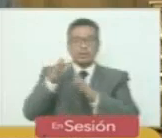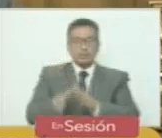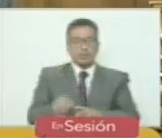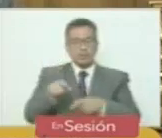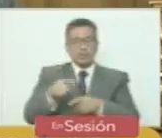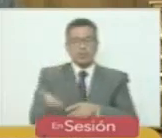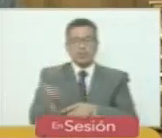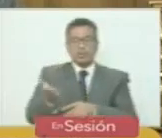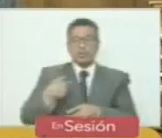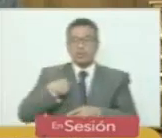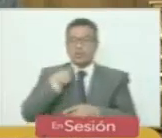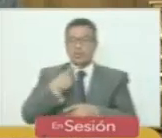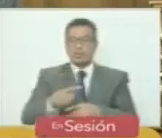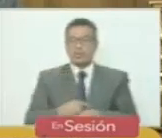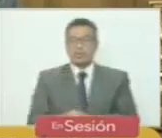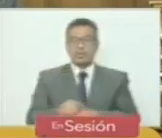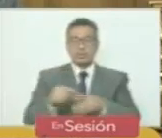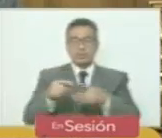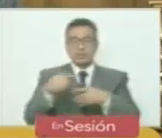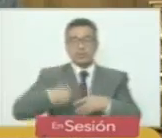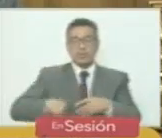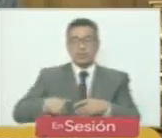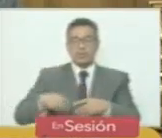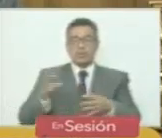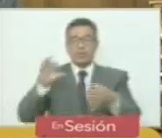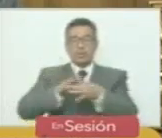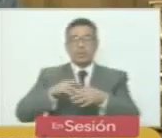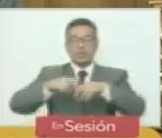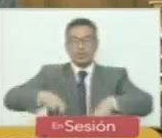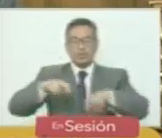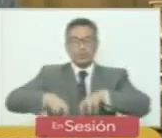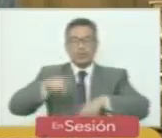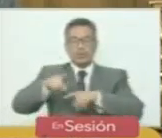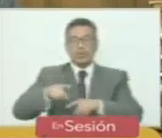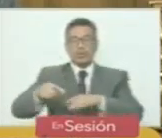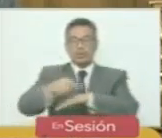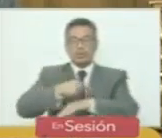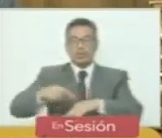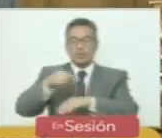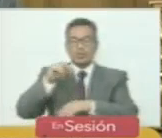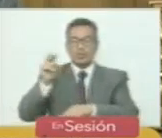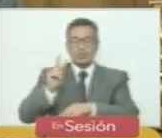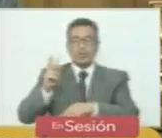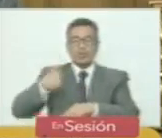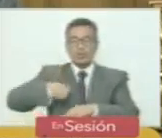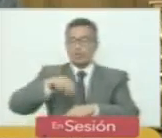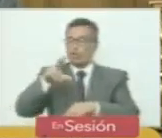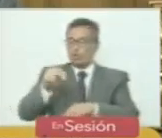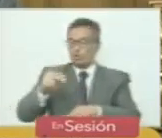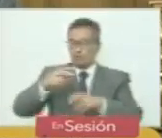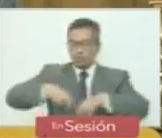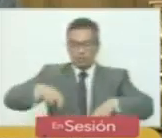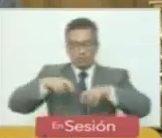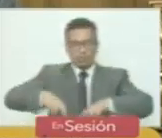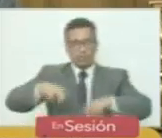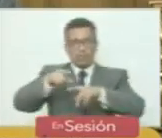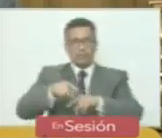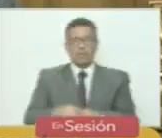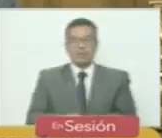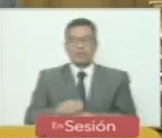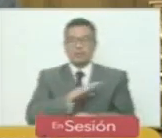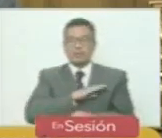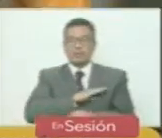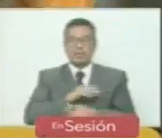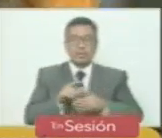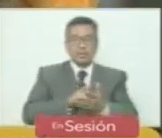ello es importante destacar que el Estado de Venezuela no es parte de la investigación, es decir, el Estado venezolano no está siendo investigado, que es el propietario del avión,